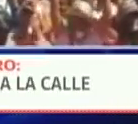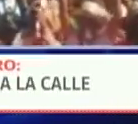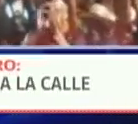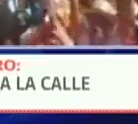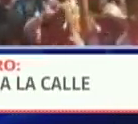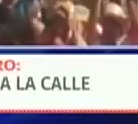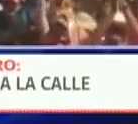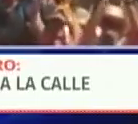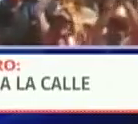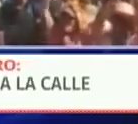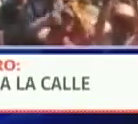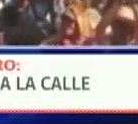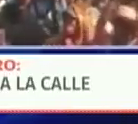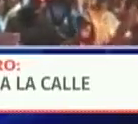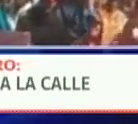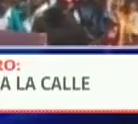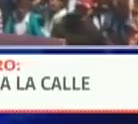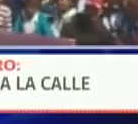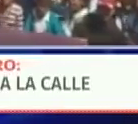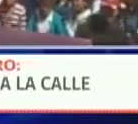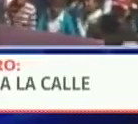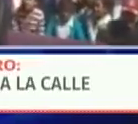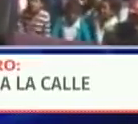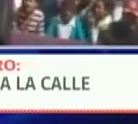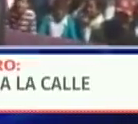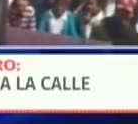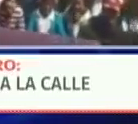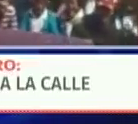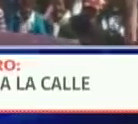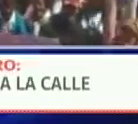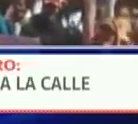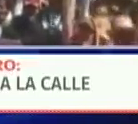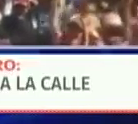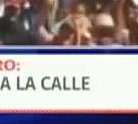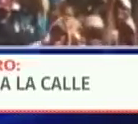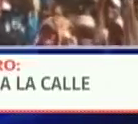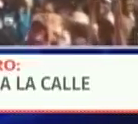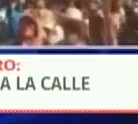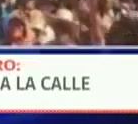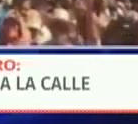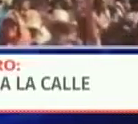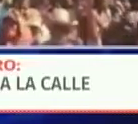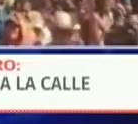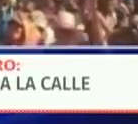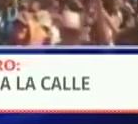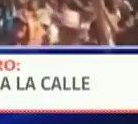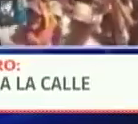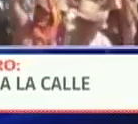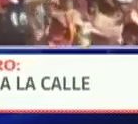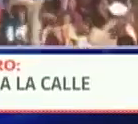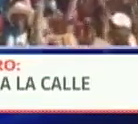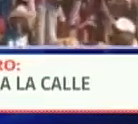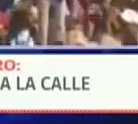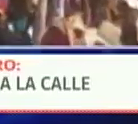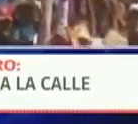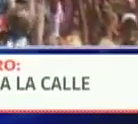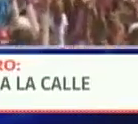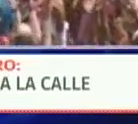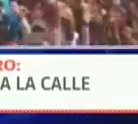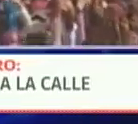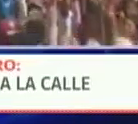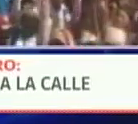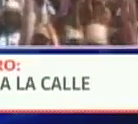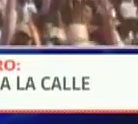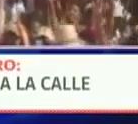y está emocionada ella impresionante mira la magnitud y la profundidad de la movilización